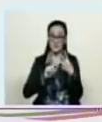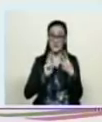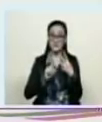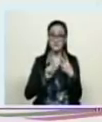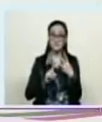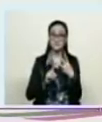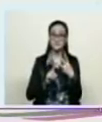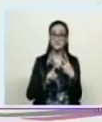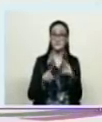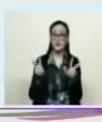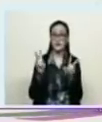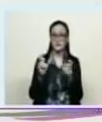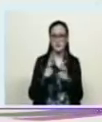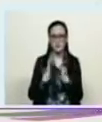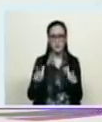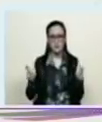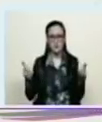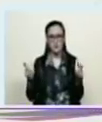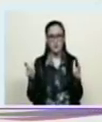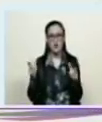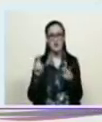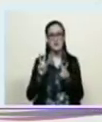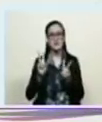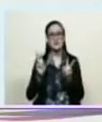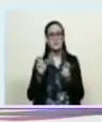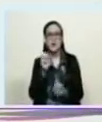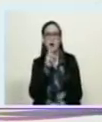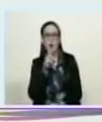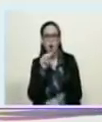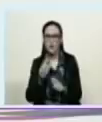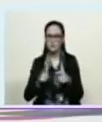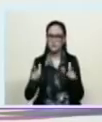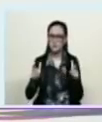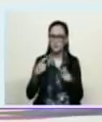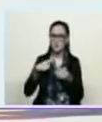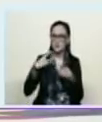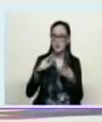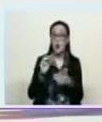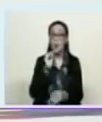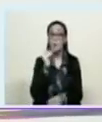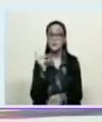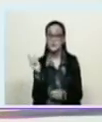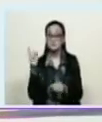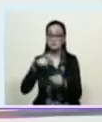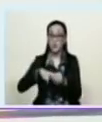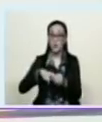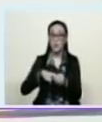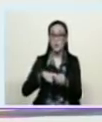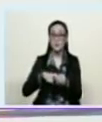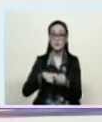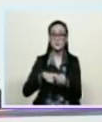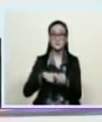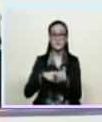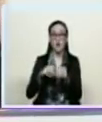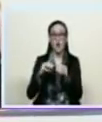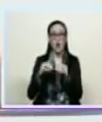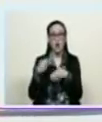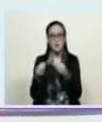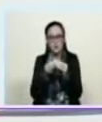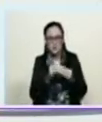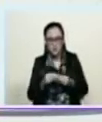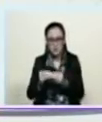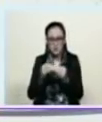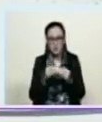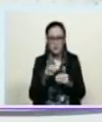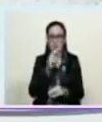En tercer lugar, lo que tiene que ver con la masificación de la minería. Usted nos ha pedido que la juventud se incorpore al tema de las granjas. Hay por lo menos dos